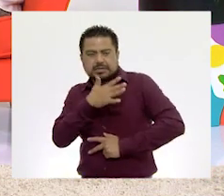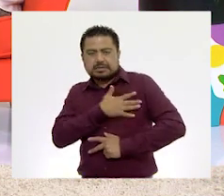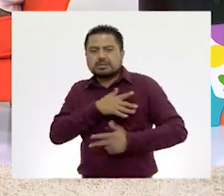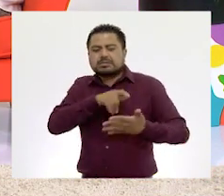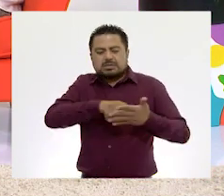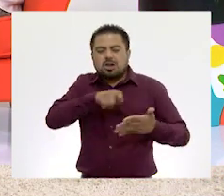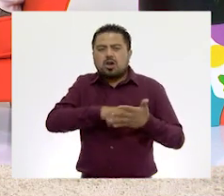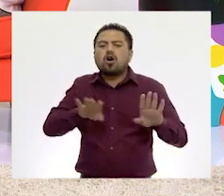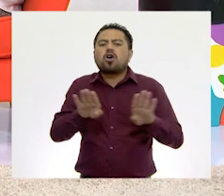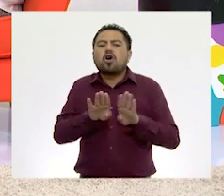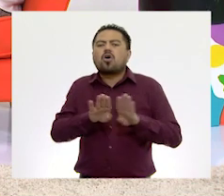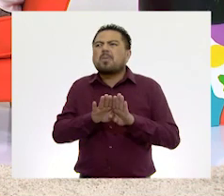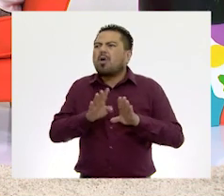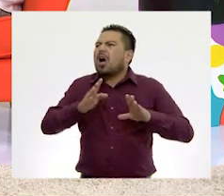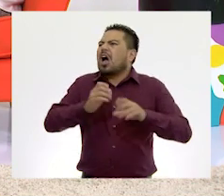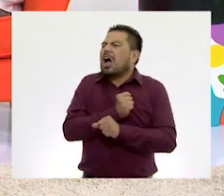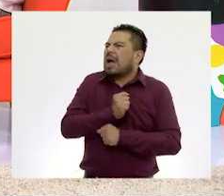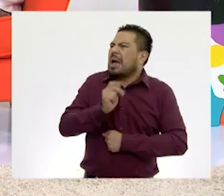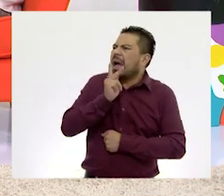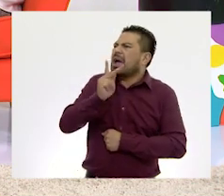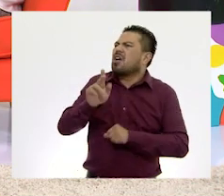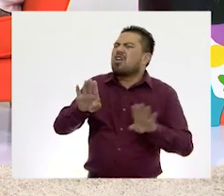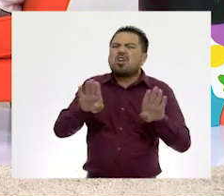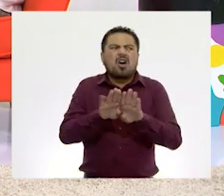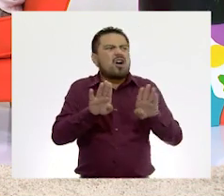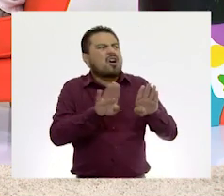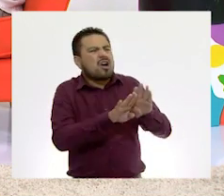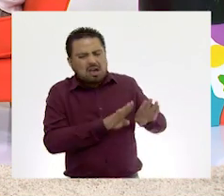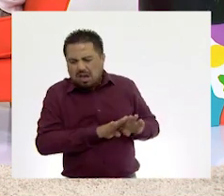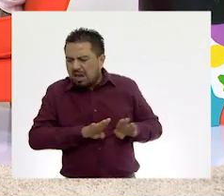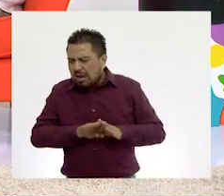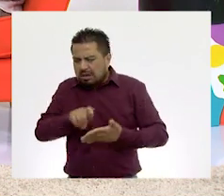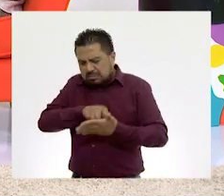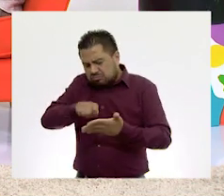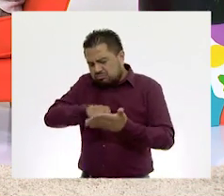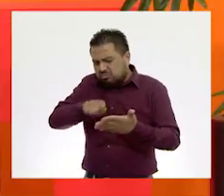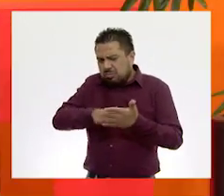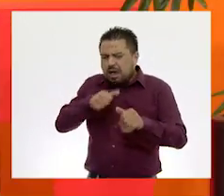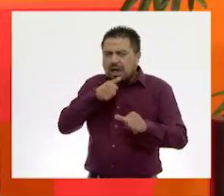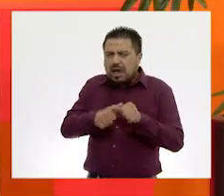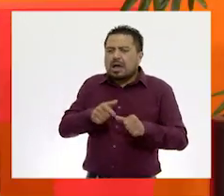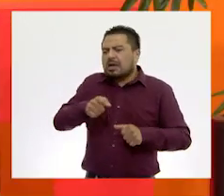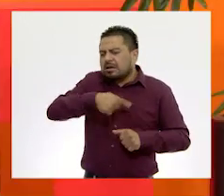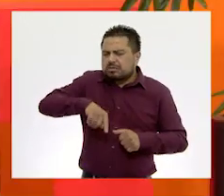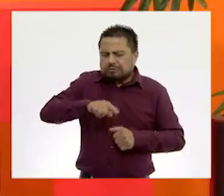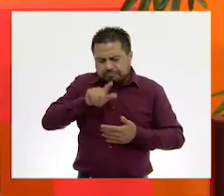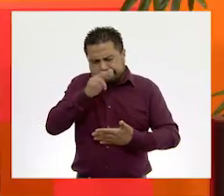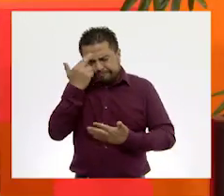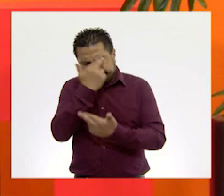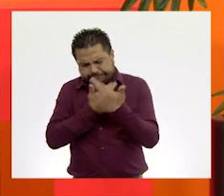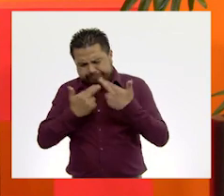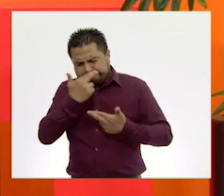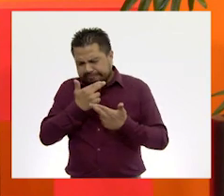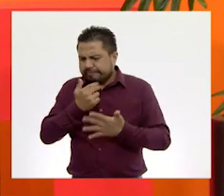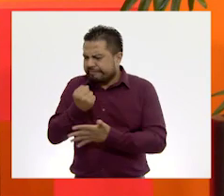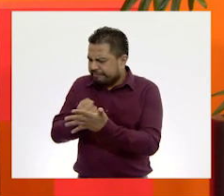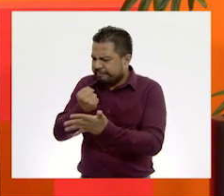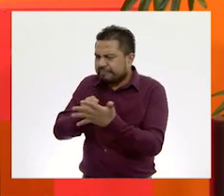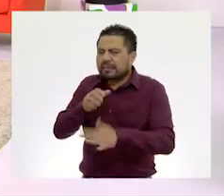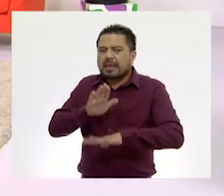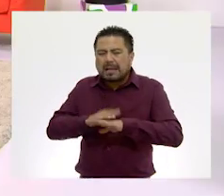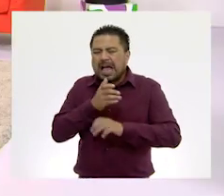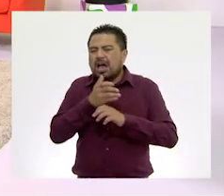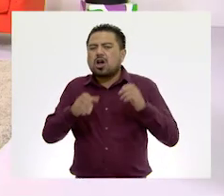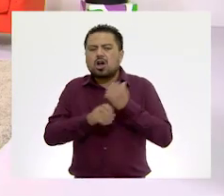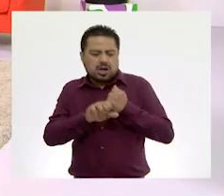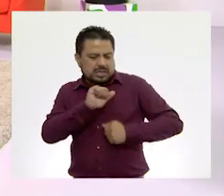Y cómo se pone tal y cómo decimos tal cosa, y escribieron la carta, la revisamos, los forzamos mucho a meter más